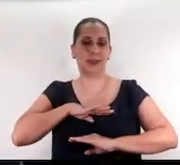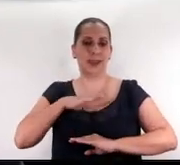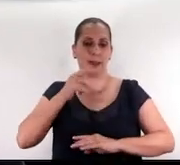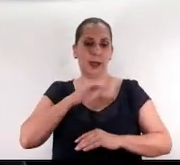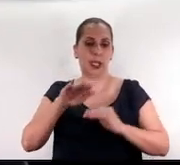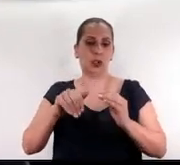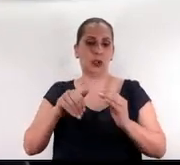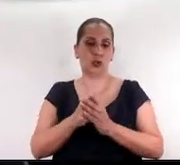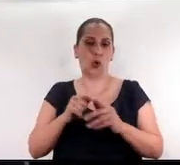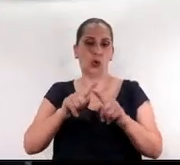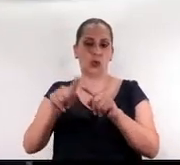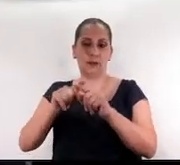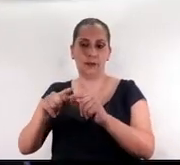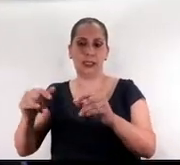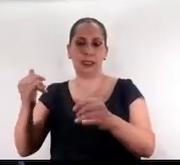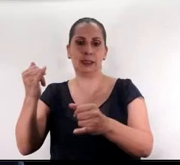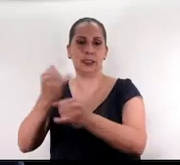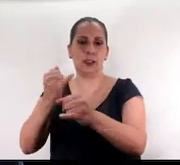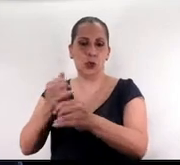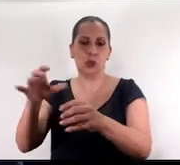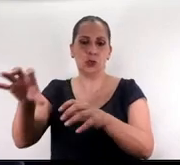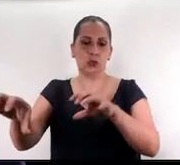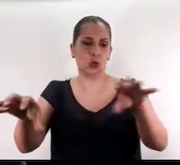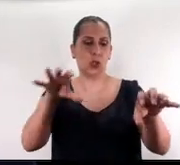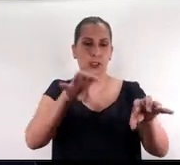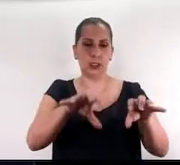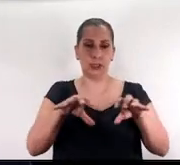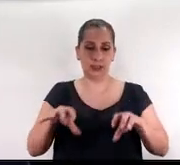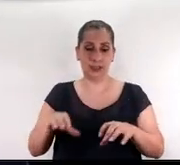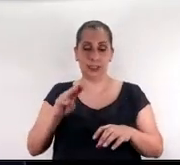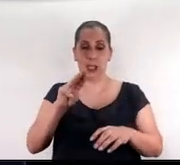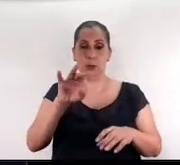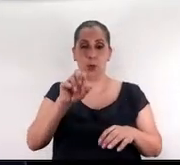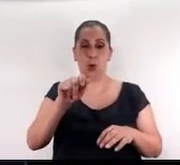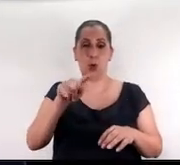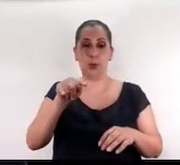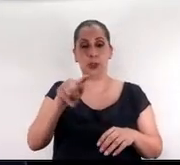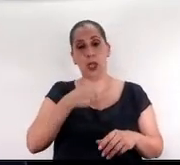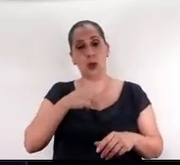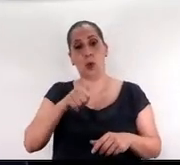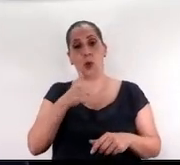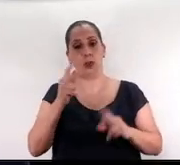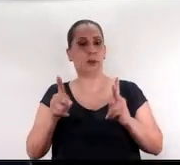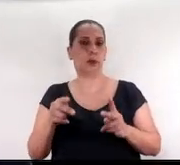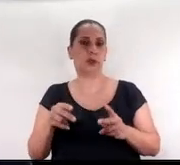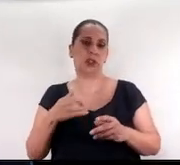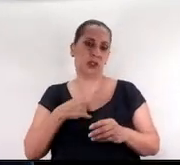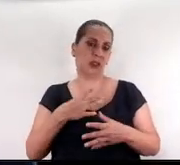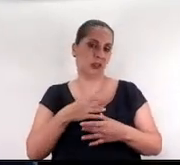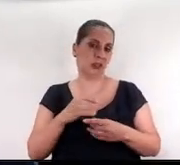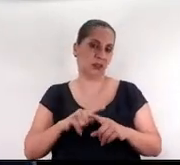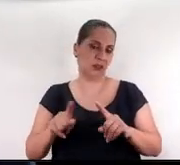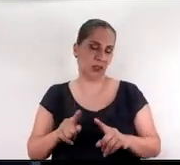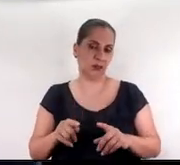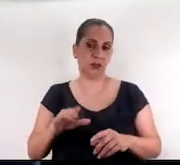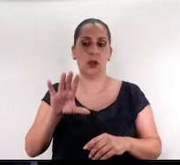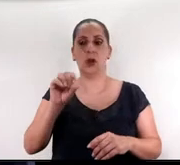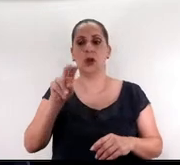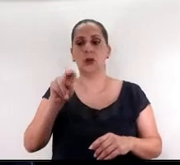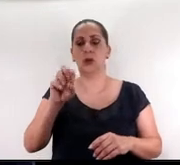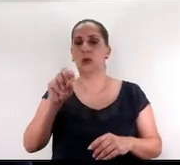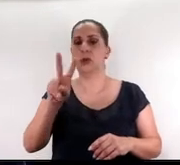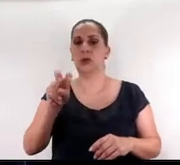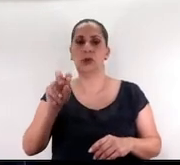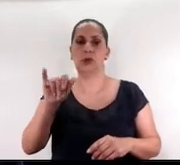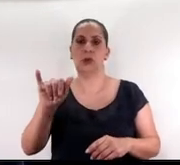órganos desconcentrados y órganos de la administración del MOP hay otros intereses. En el caso del CONAVI, yo creo que la